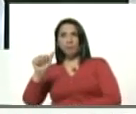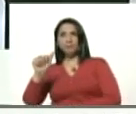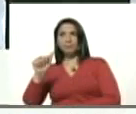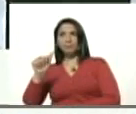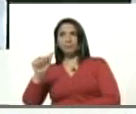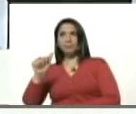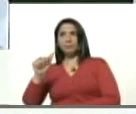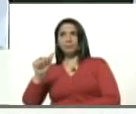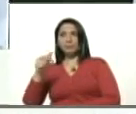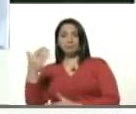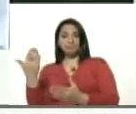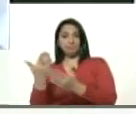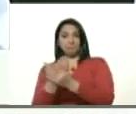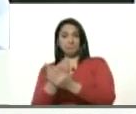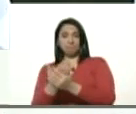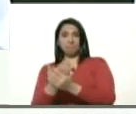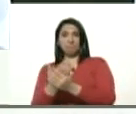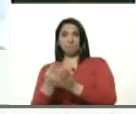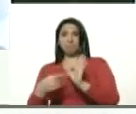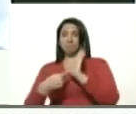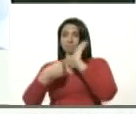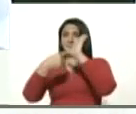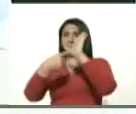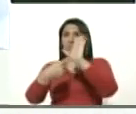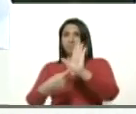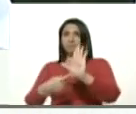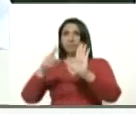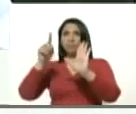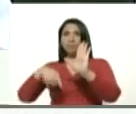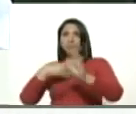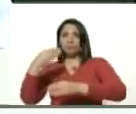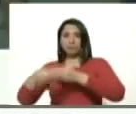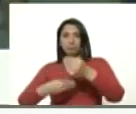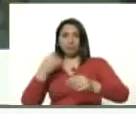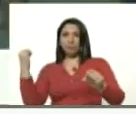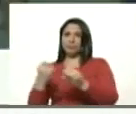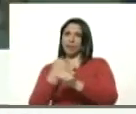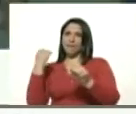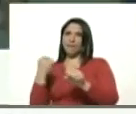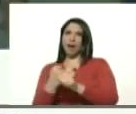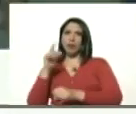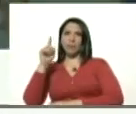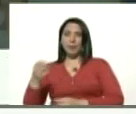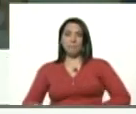de la edición conmemorativa que usted ha mostrado y ha hecho un aporte al